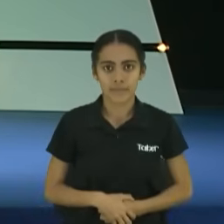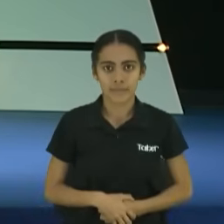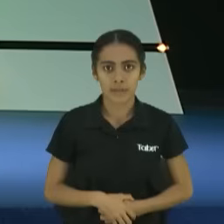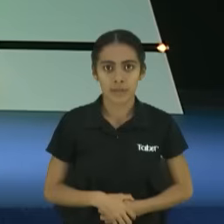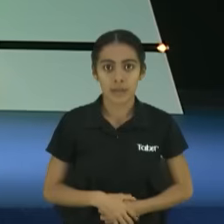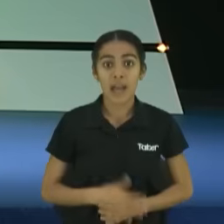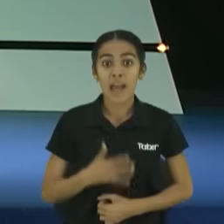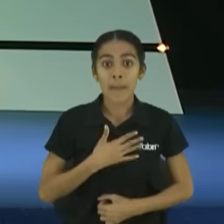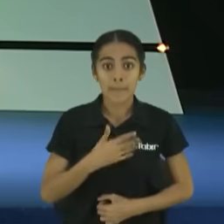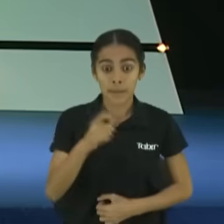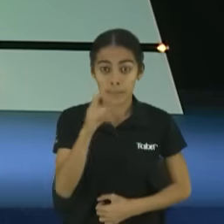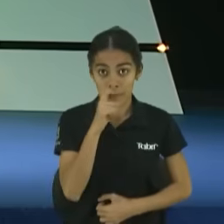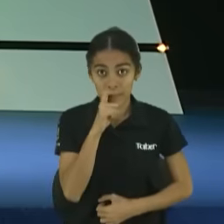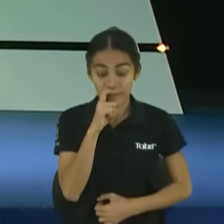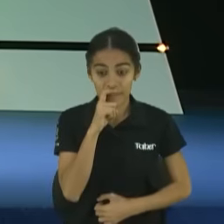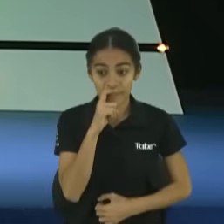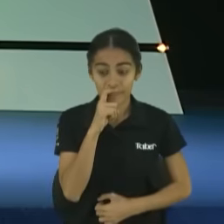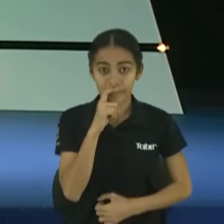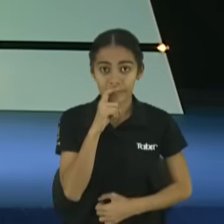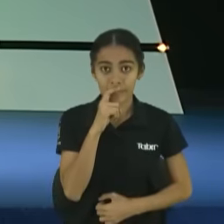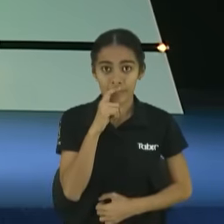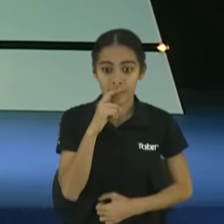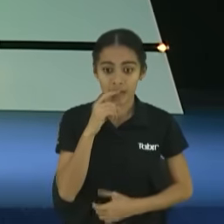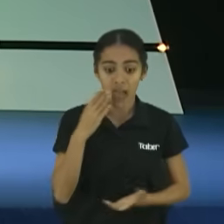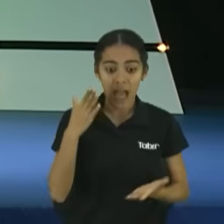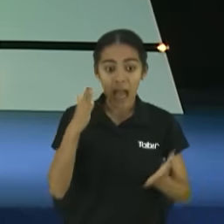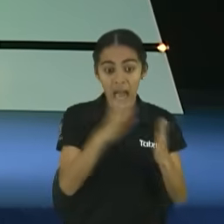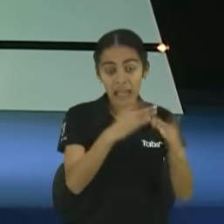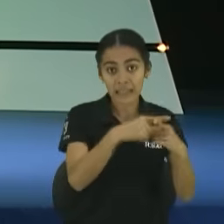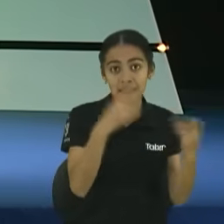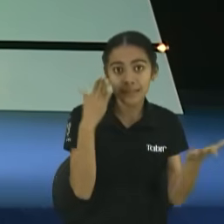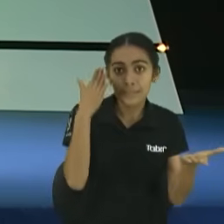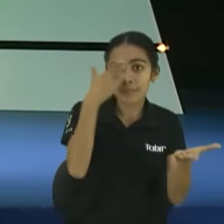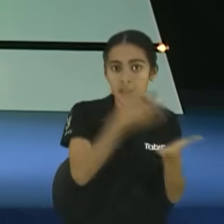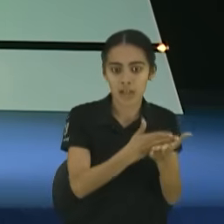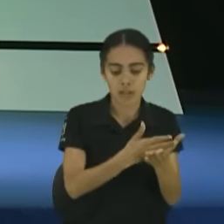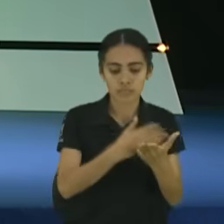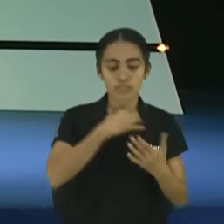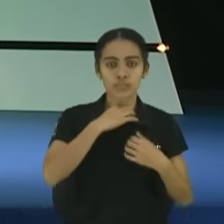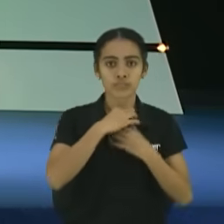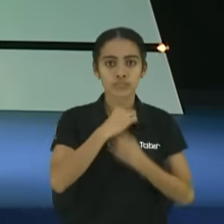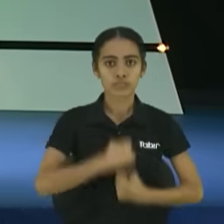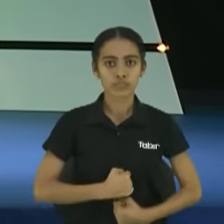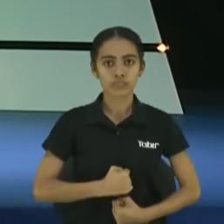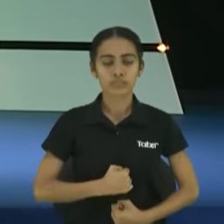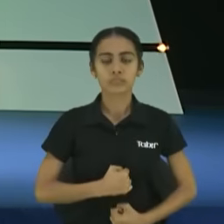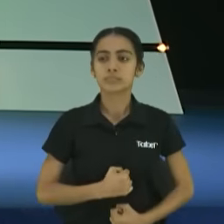papá me traía a la iglesia desde que era muy pequeño. Los hermanos se van a recordar acá de corbata.